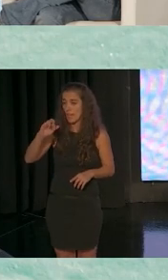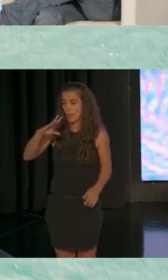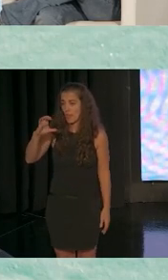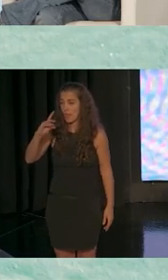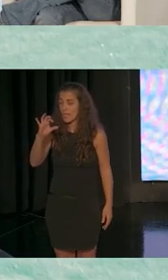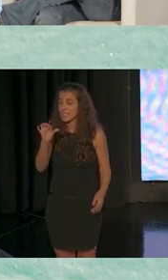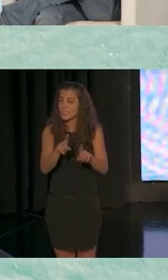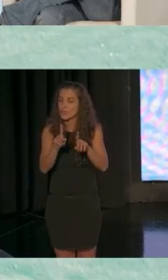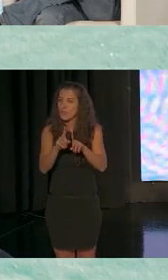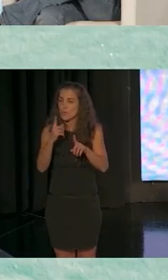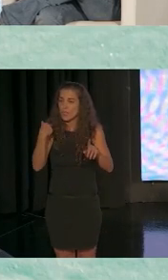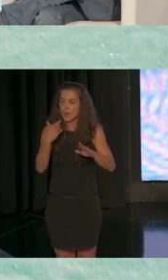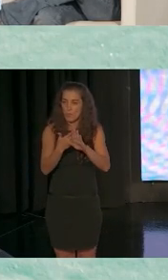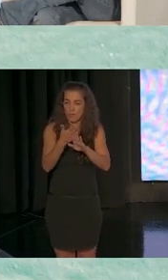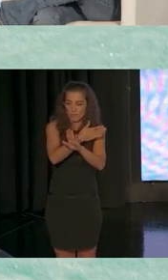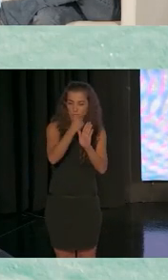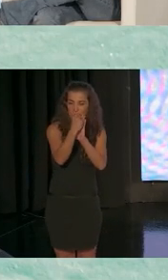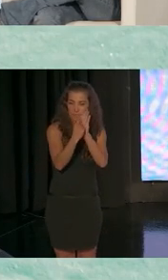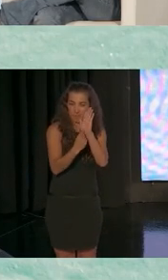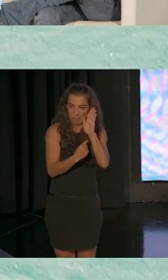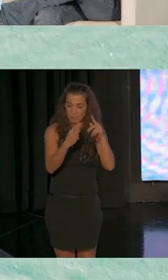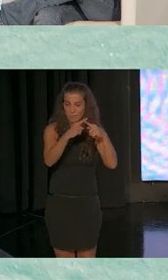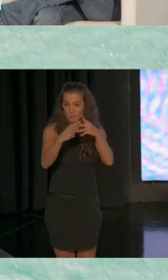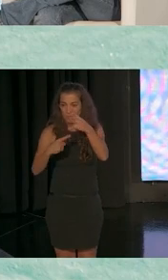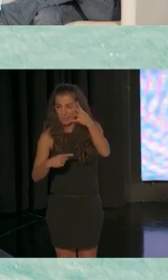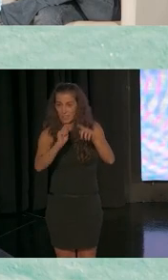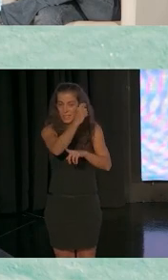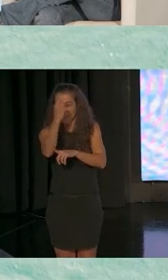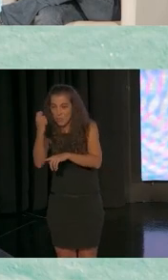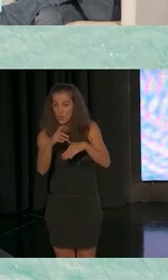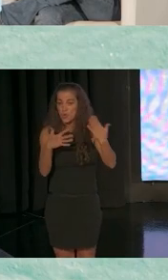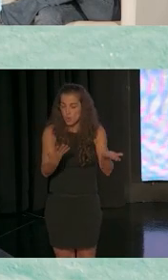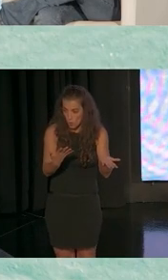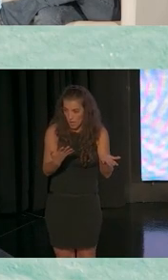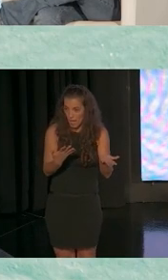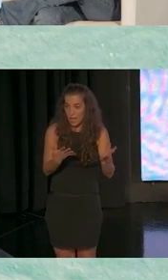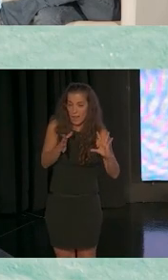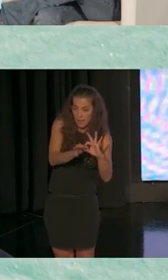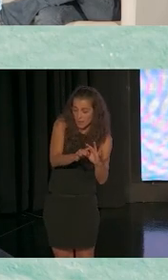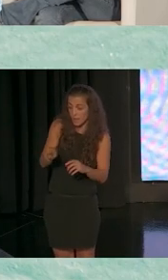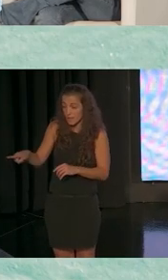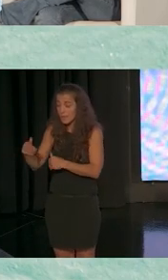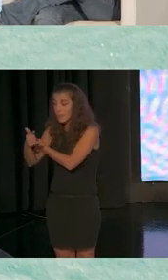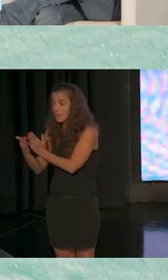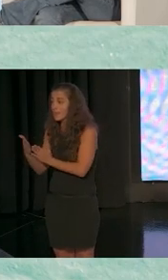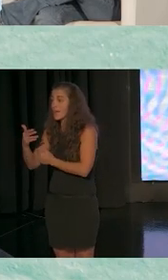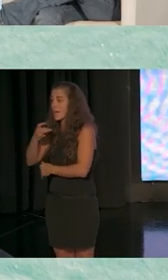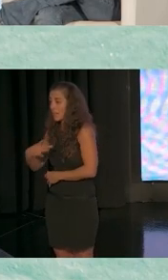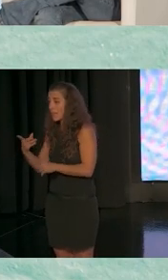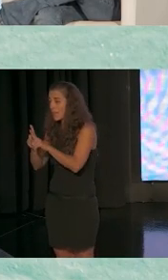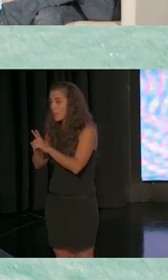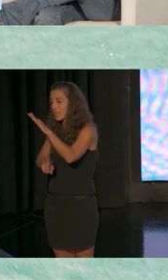de hitos para los modelos de caja blanca sin embargo el desarrollo es mucho más complejo pocas veces es